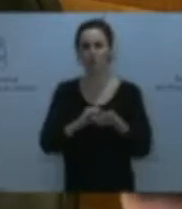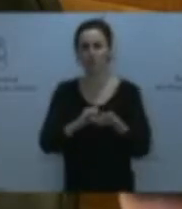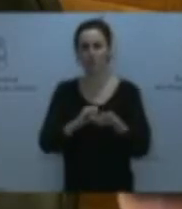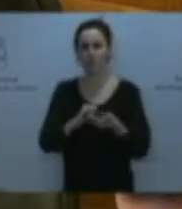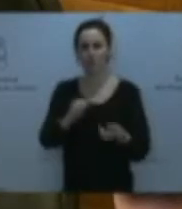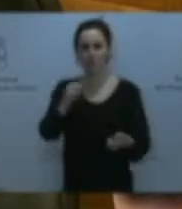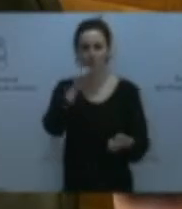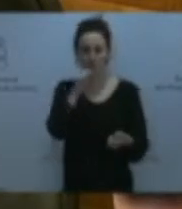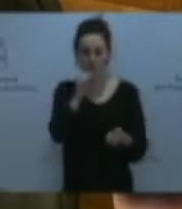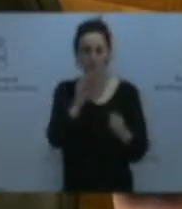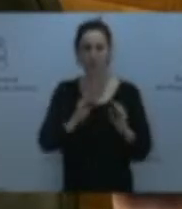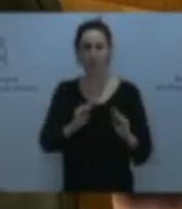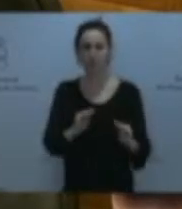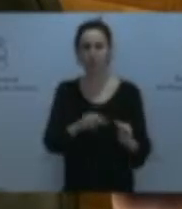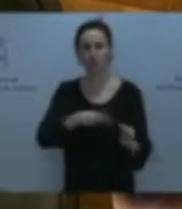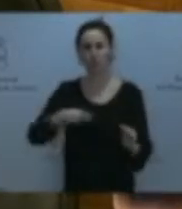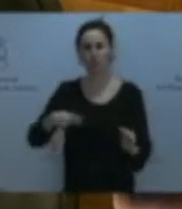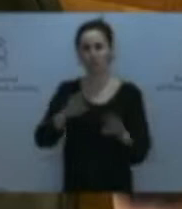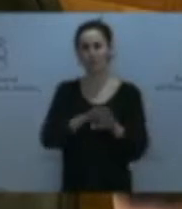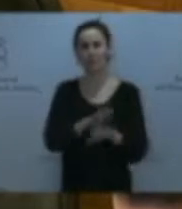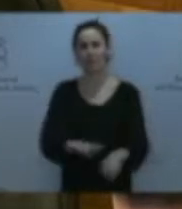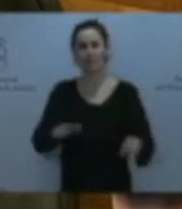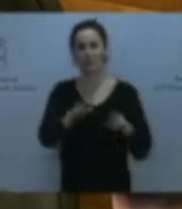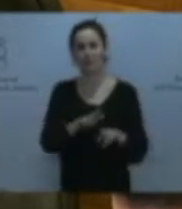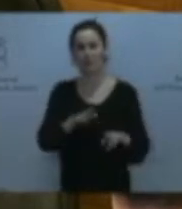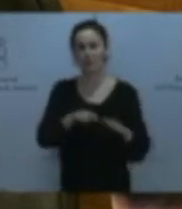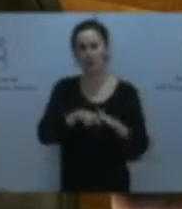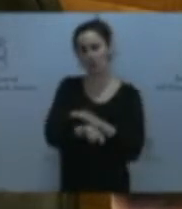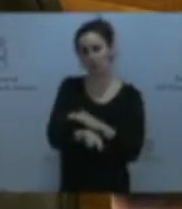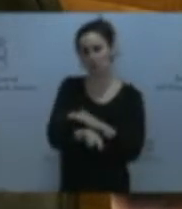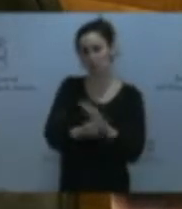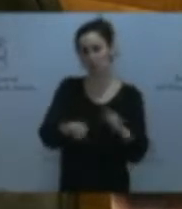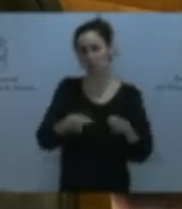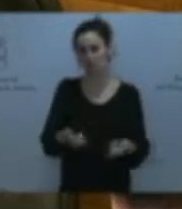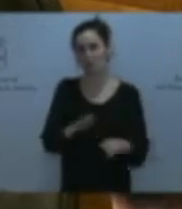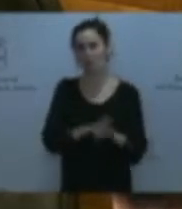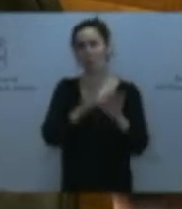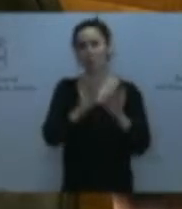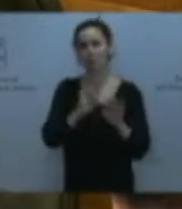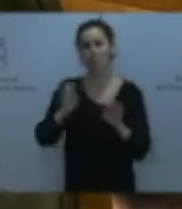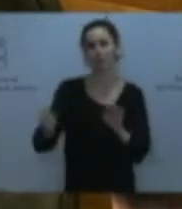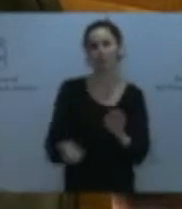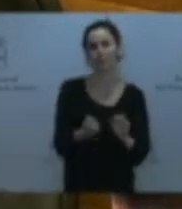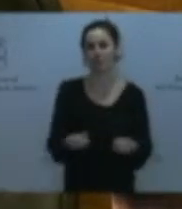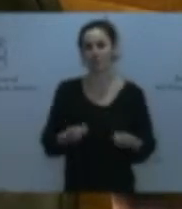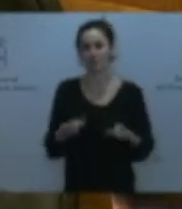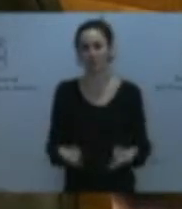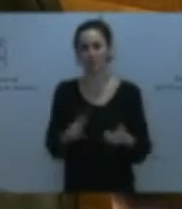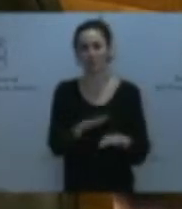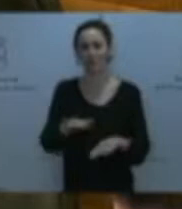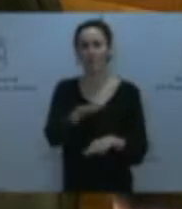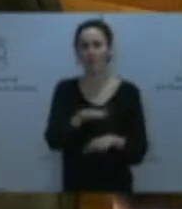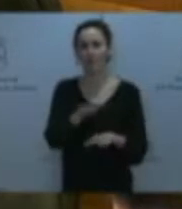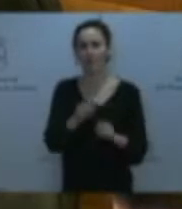Cantábrico y la Dirección General de Recursos Naturales para asegurar la biodiversidad de los ríos y el mantenimiento del caudal ambiental del